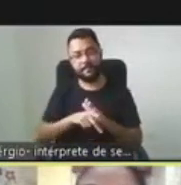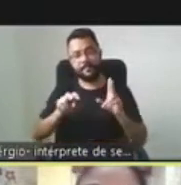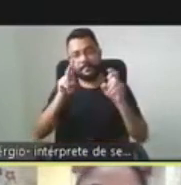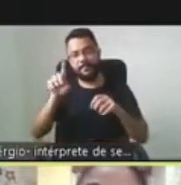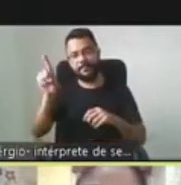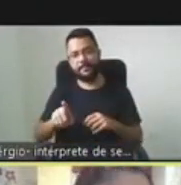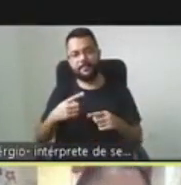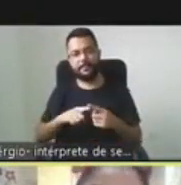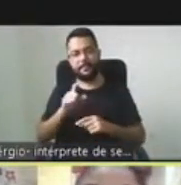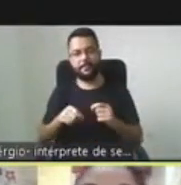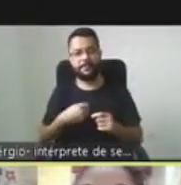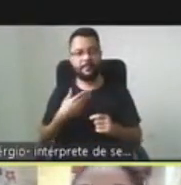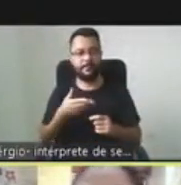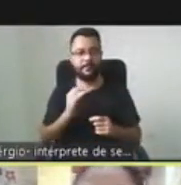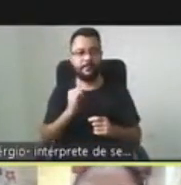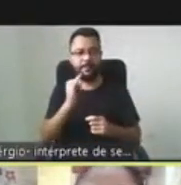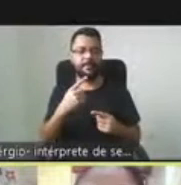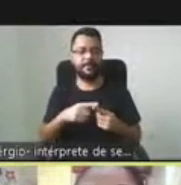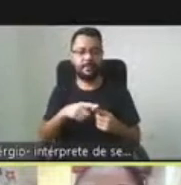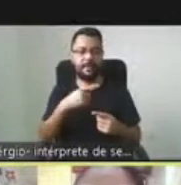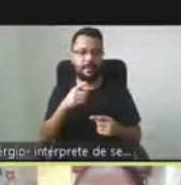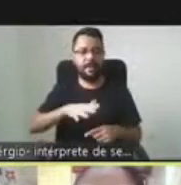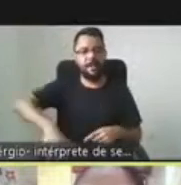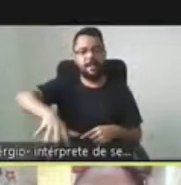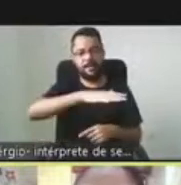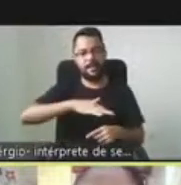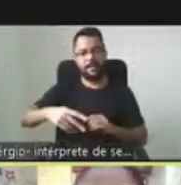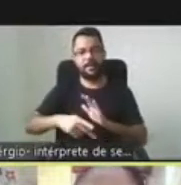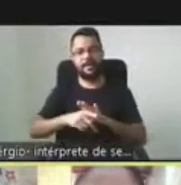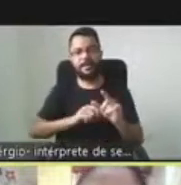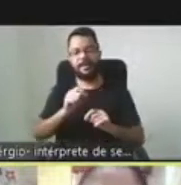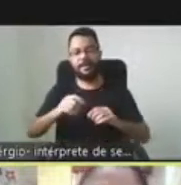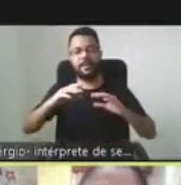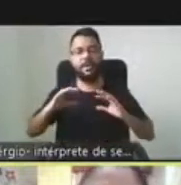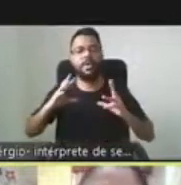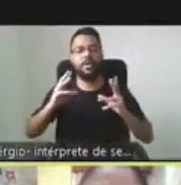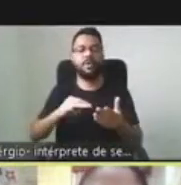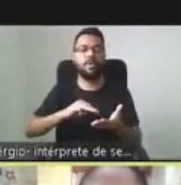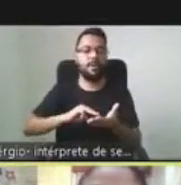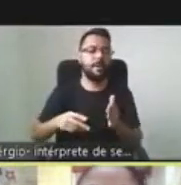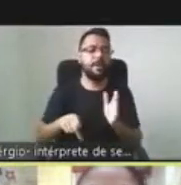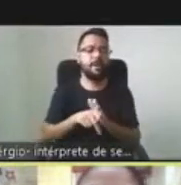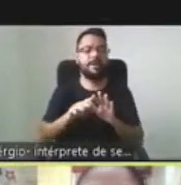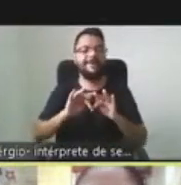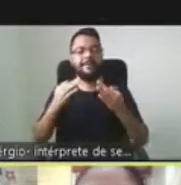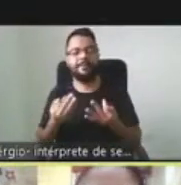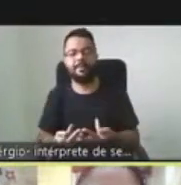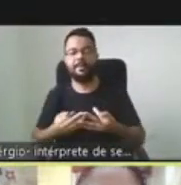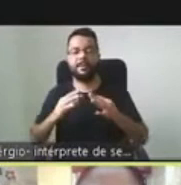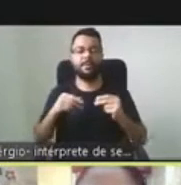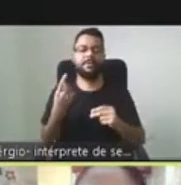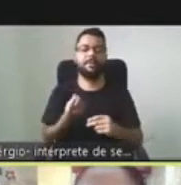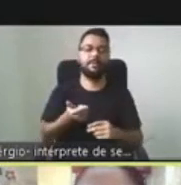de espacio, porque todos tenemos derechos, todos los miembros de la familia humana tenemos derechos iguales,